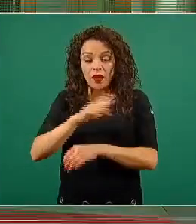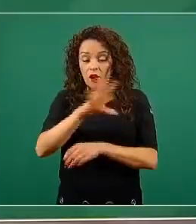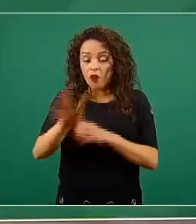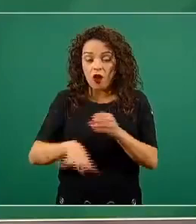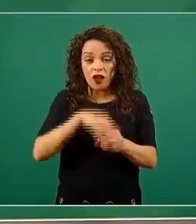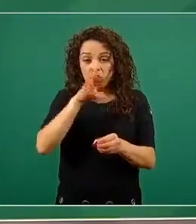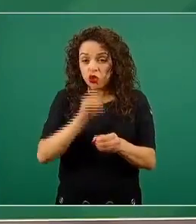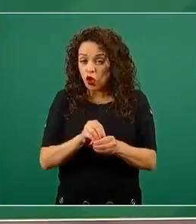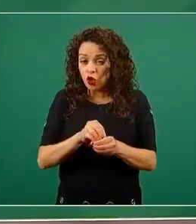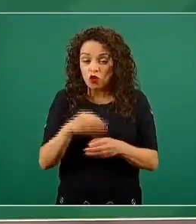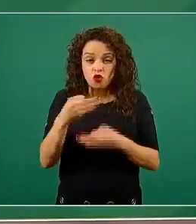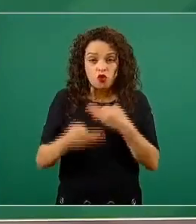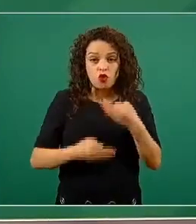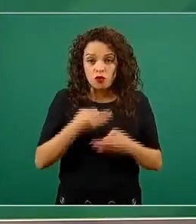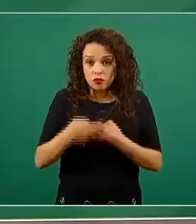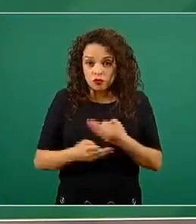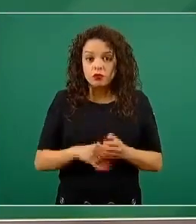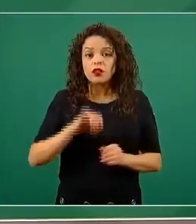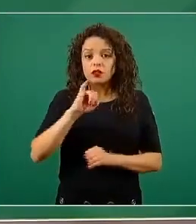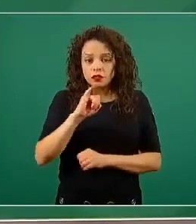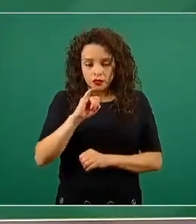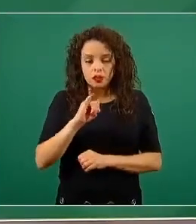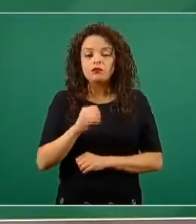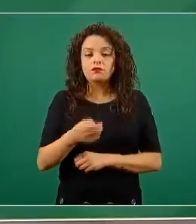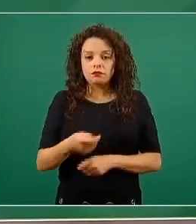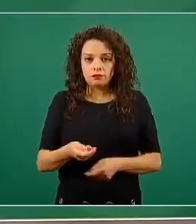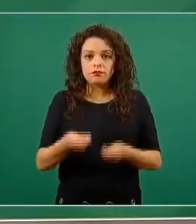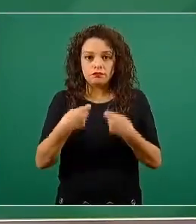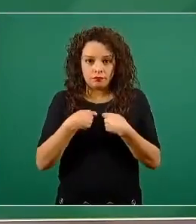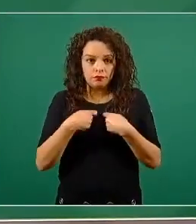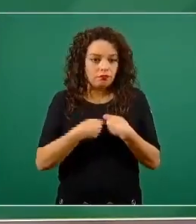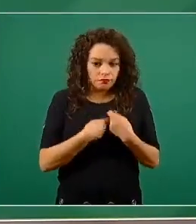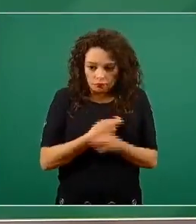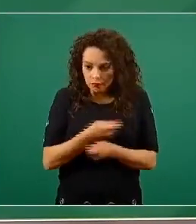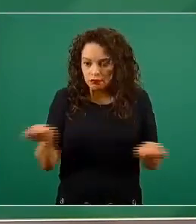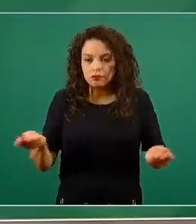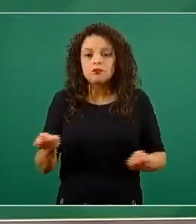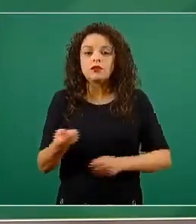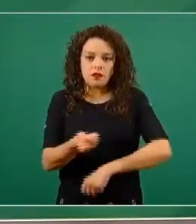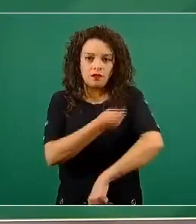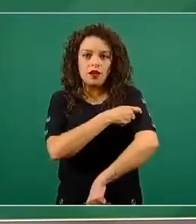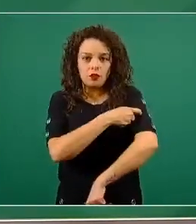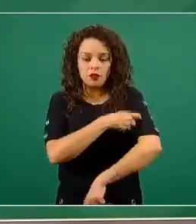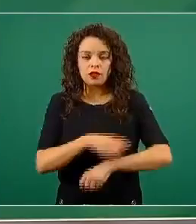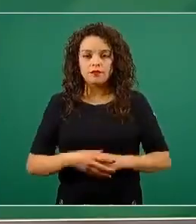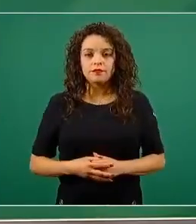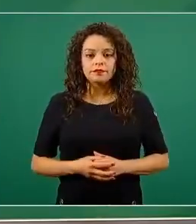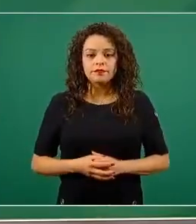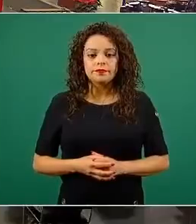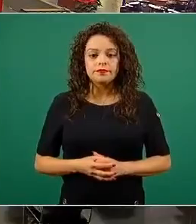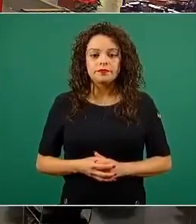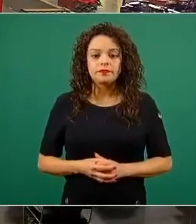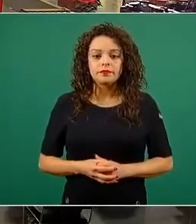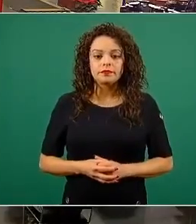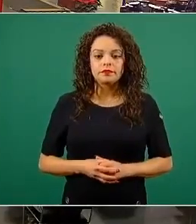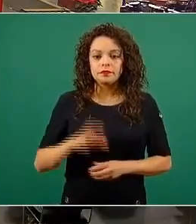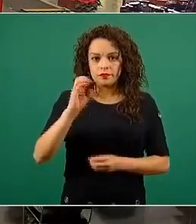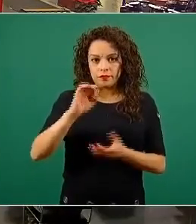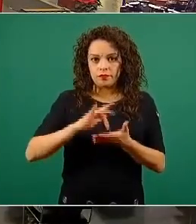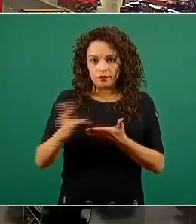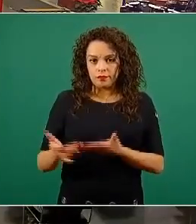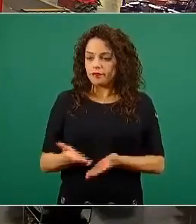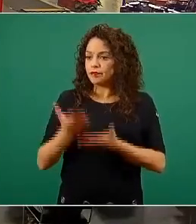a todas las personas nos va a tocar la vacuna. Gracias. Gracias Y a al usted. representante